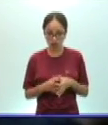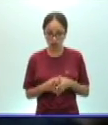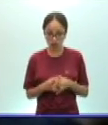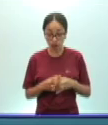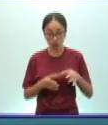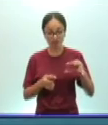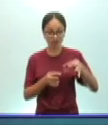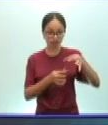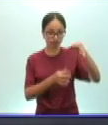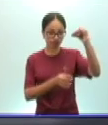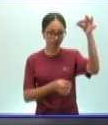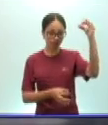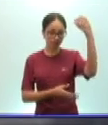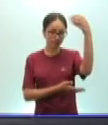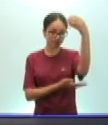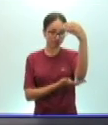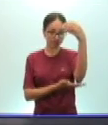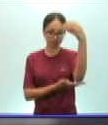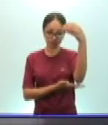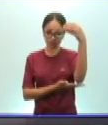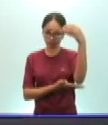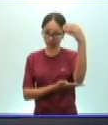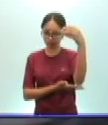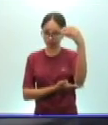colocamos el vástago